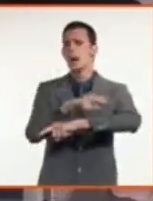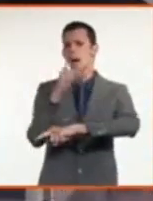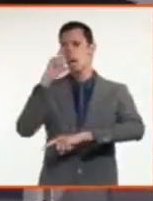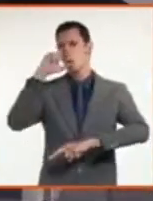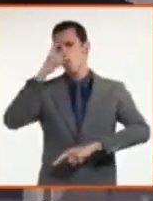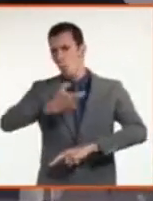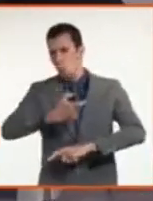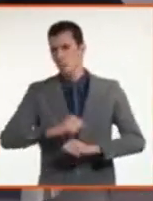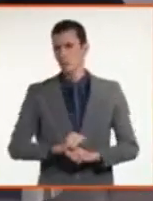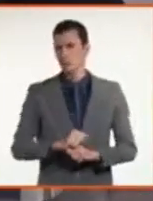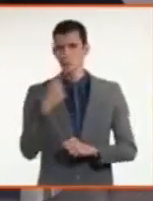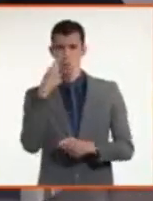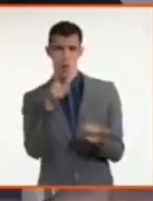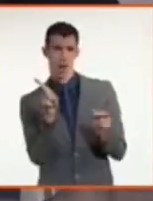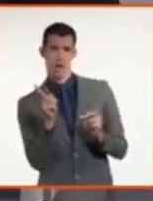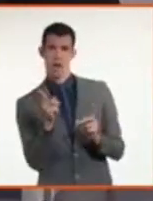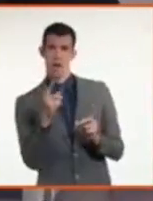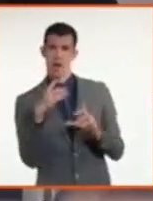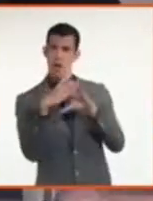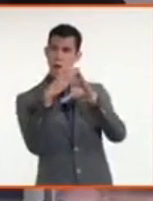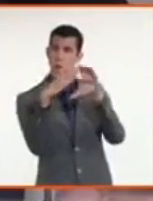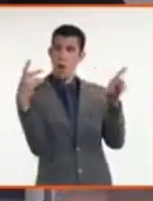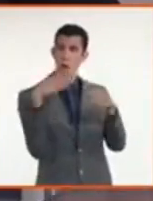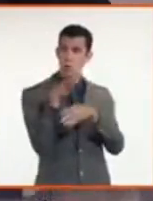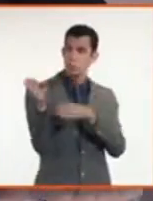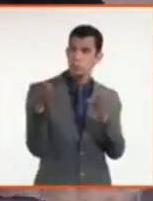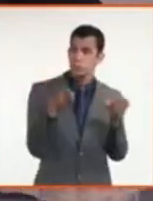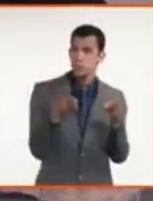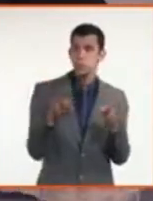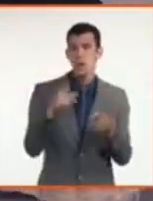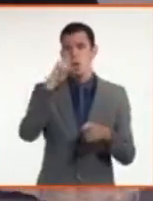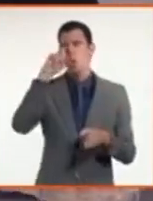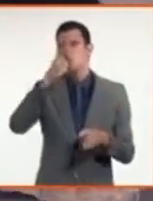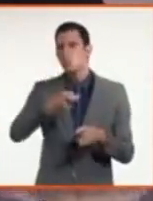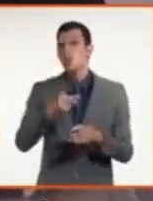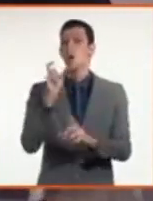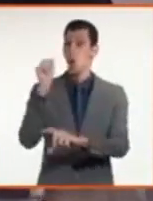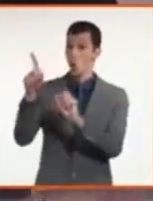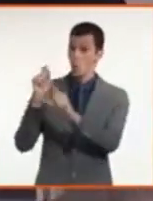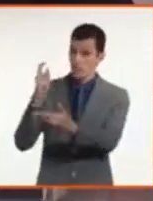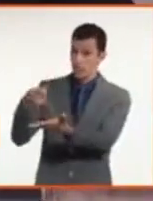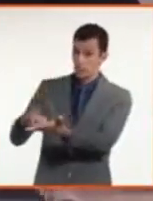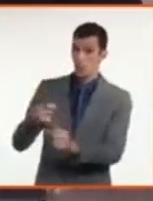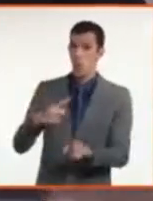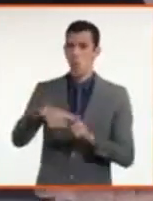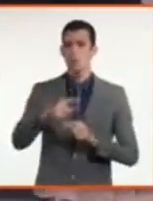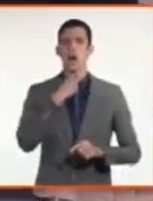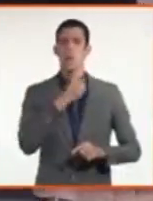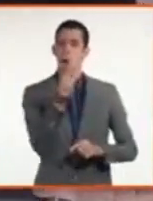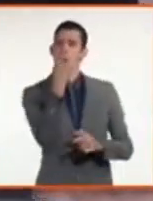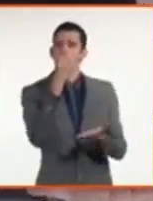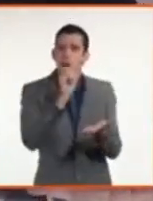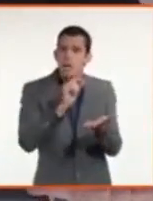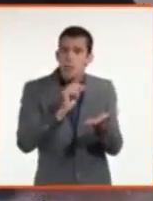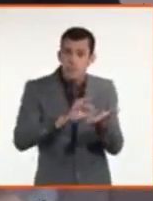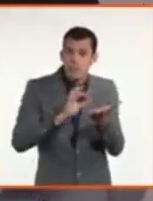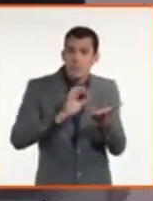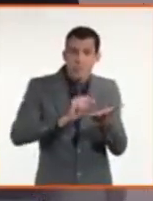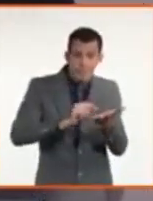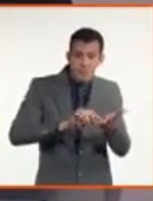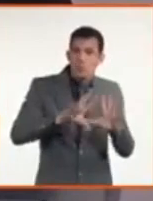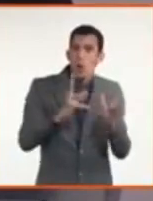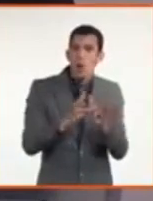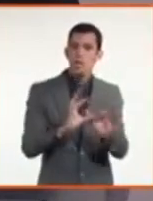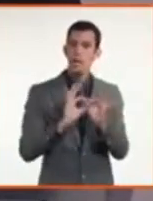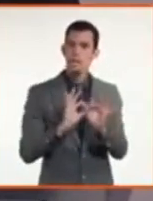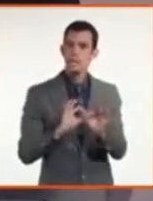del país con todas las complejidades que tenemos financiamiento del sistema eléctrico nacional sacar divisas de aquí y ponerlas en el mercado